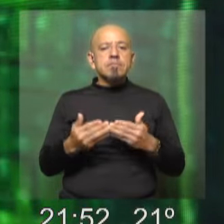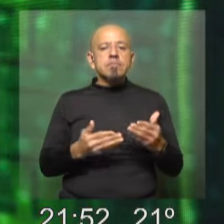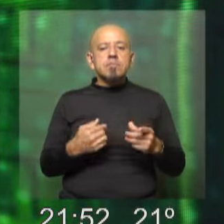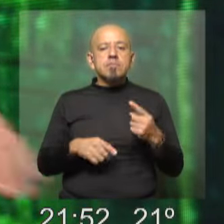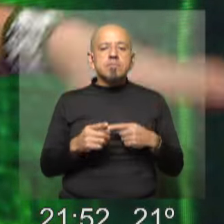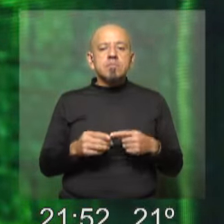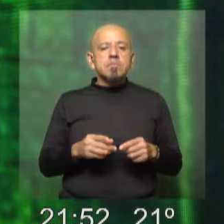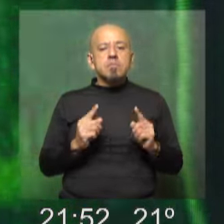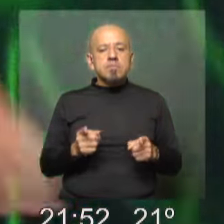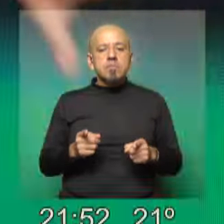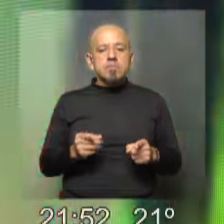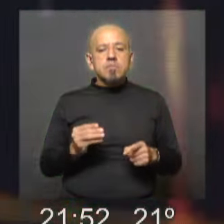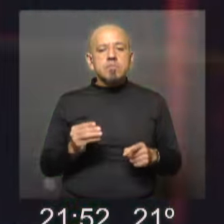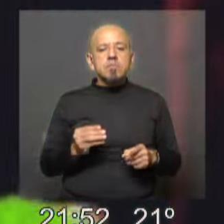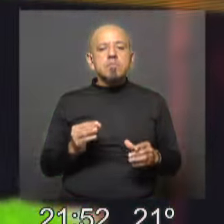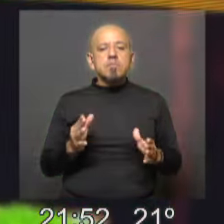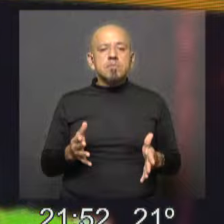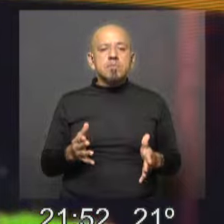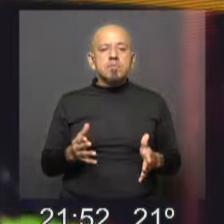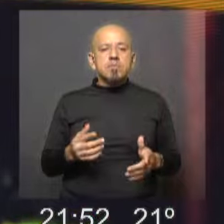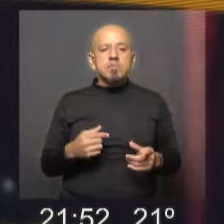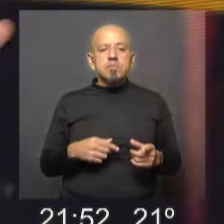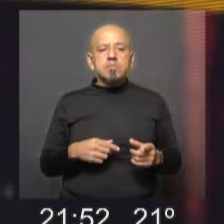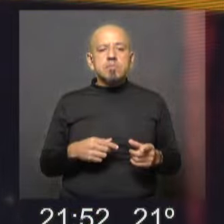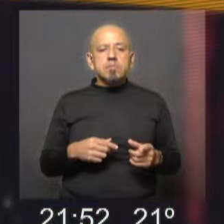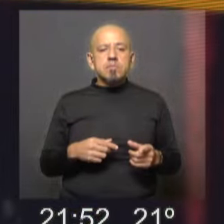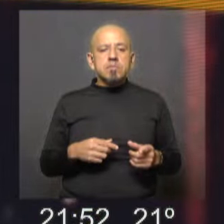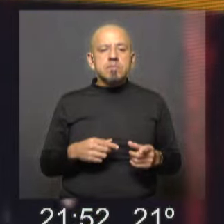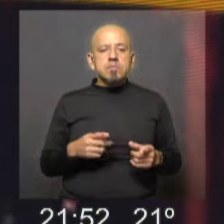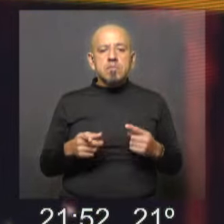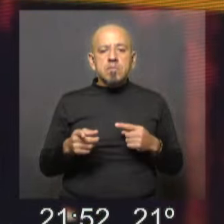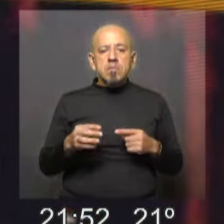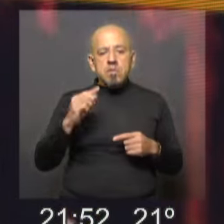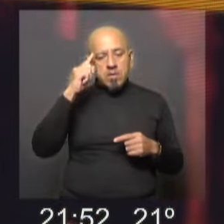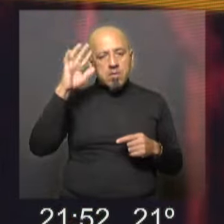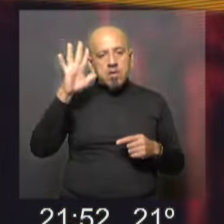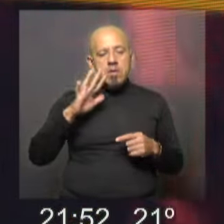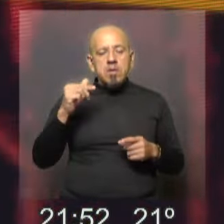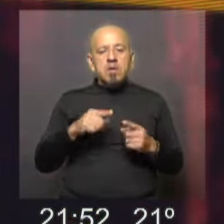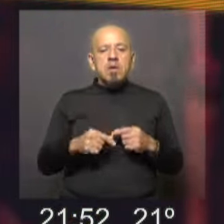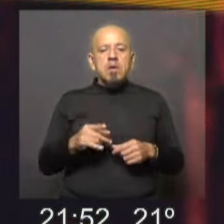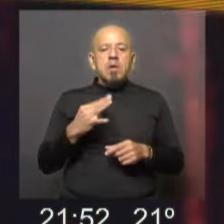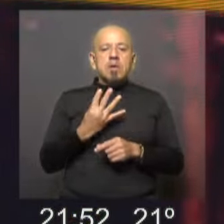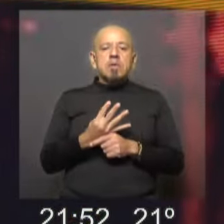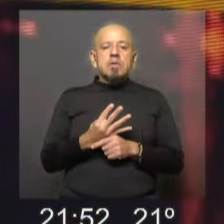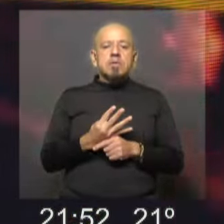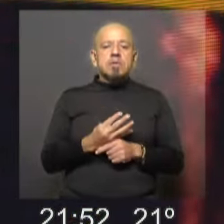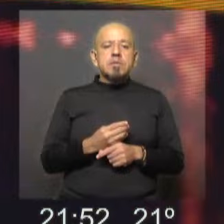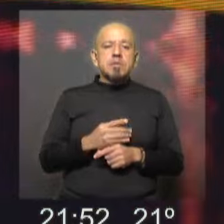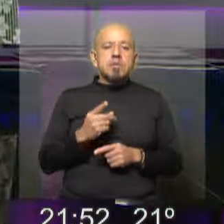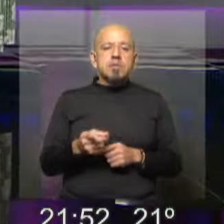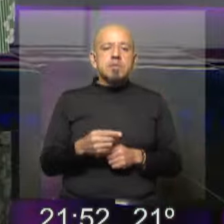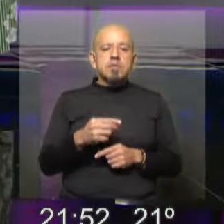con la madurez también de todo lo de una, que fue muy... imagínate, fueron como 4 discos en uno, ¿no? Porque por más que sea de 3 temas cada